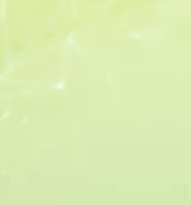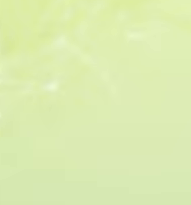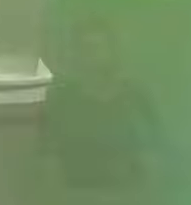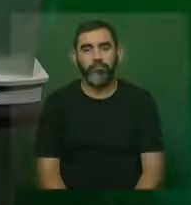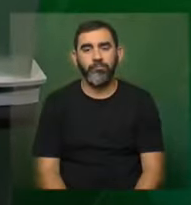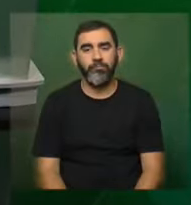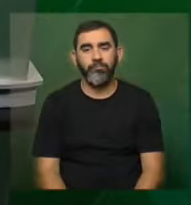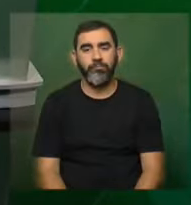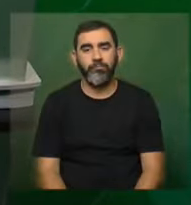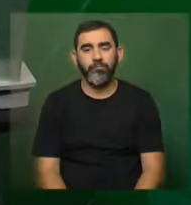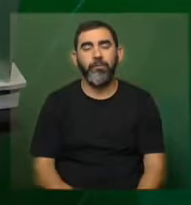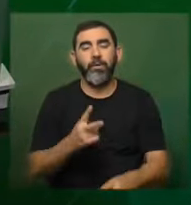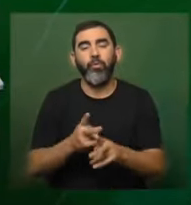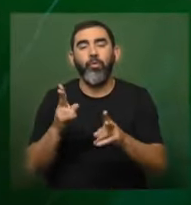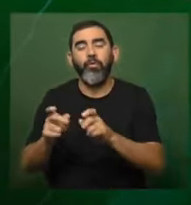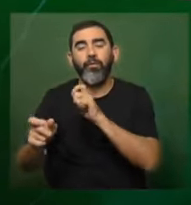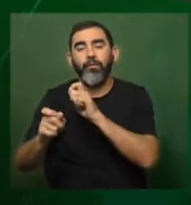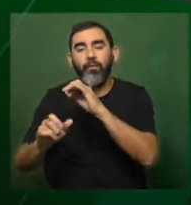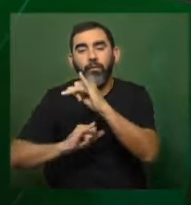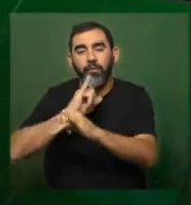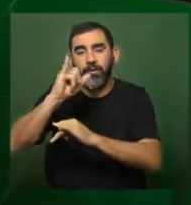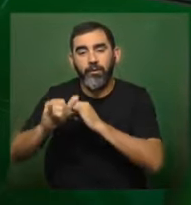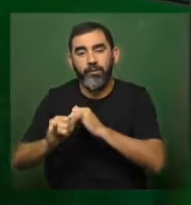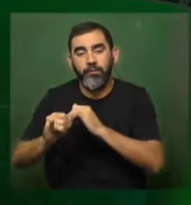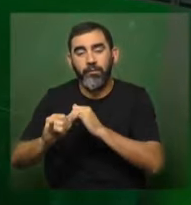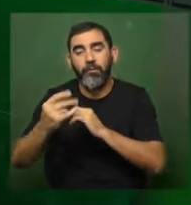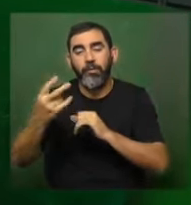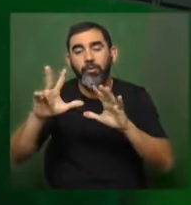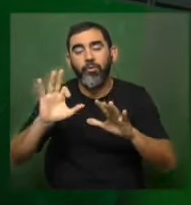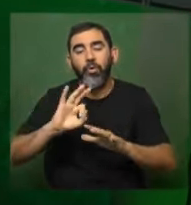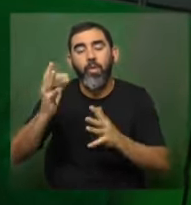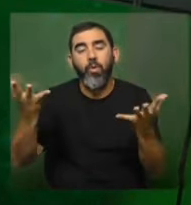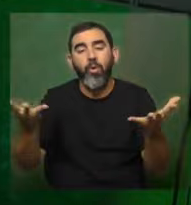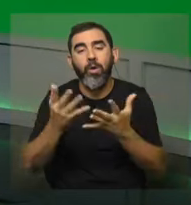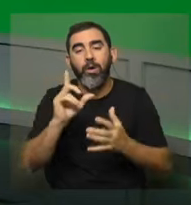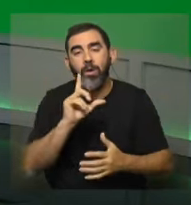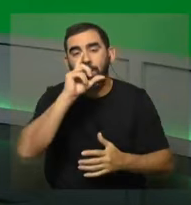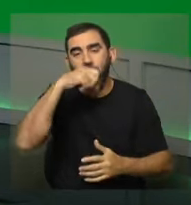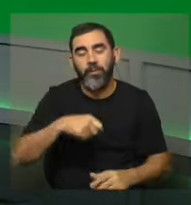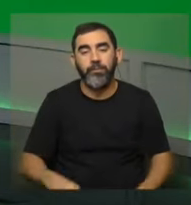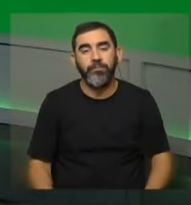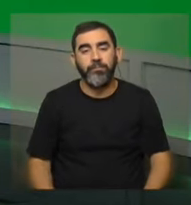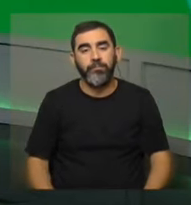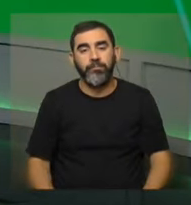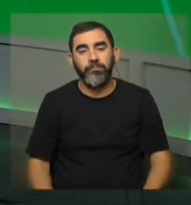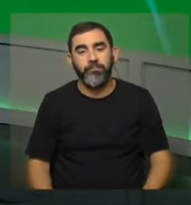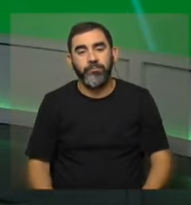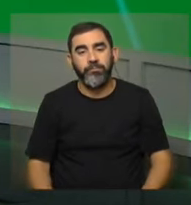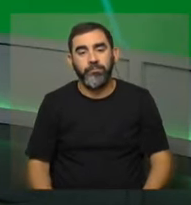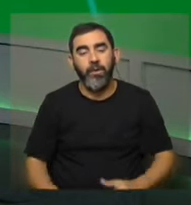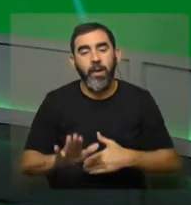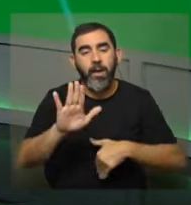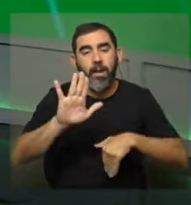noticias segundo bloque de mbd noticias 28 grad la temperatura a esta hora en Montevideo les contamos que la